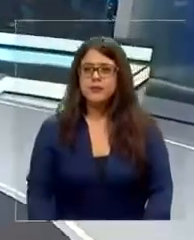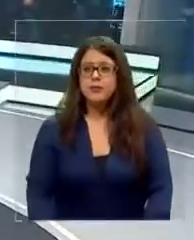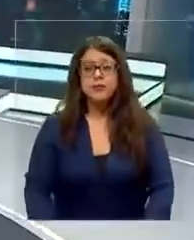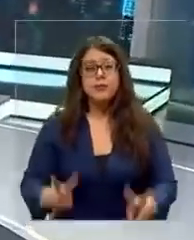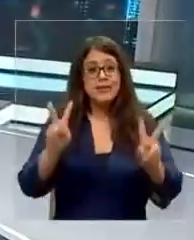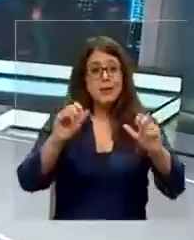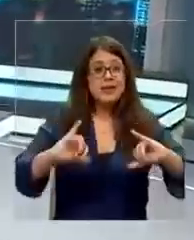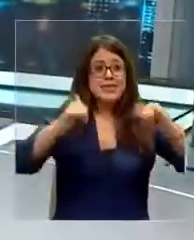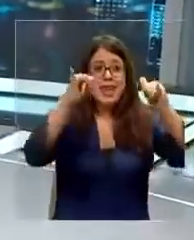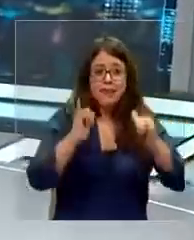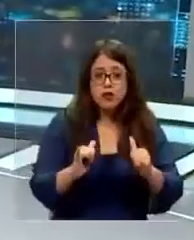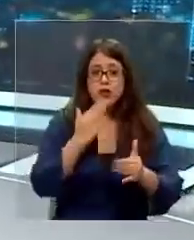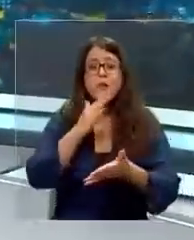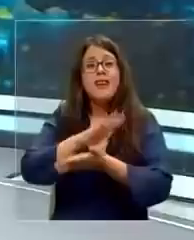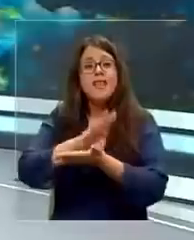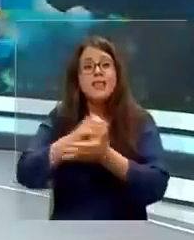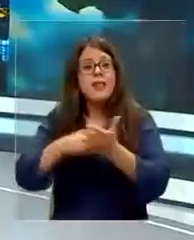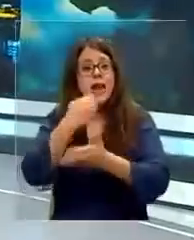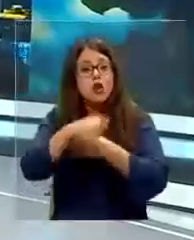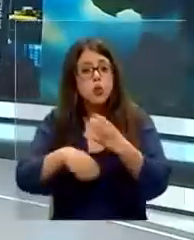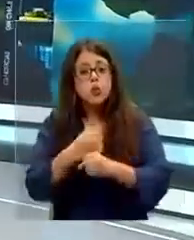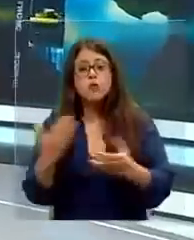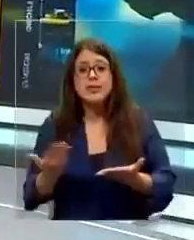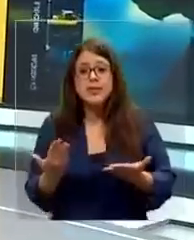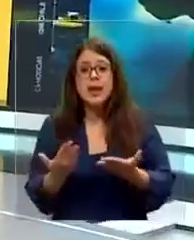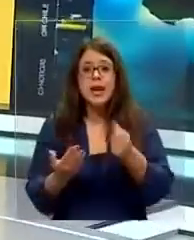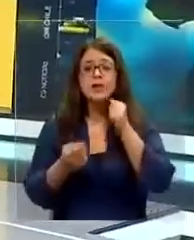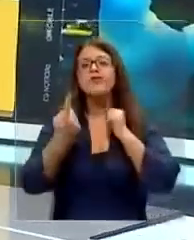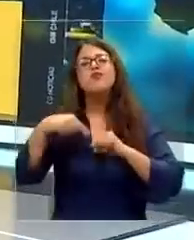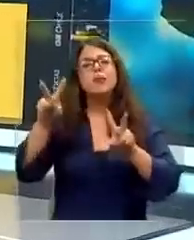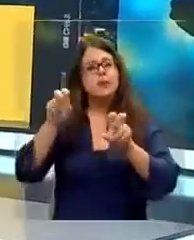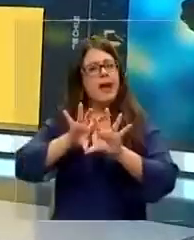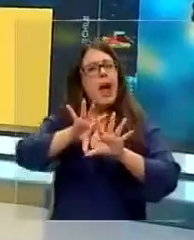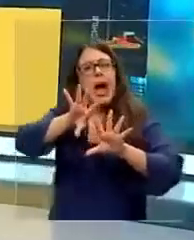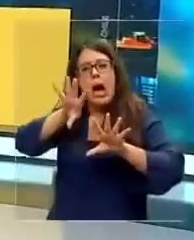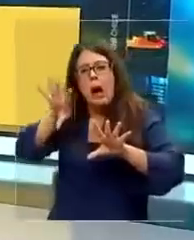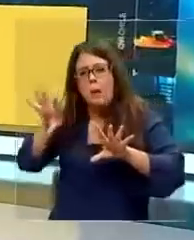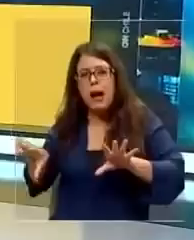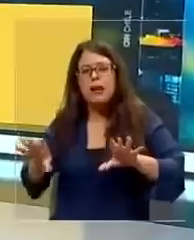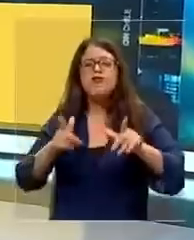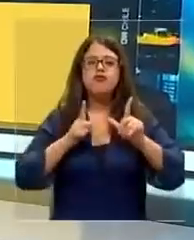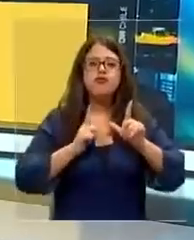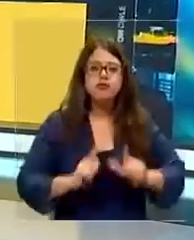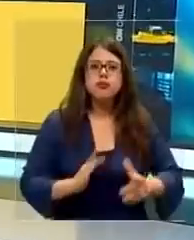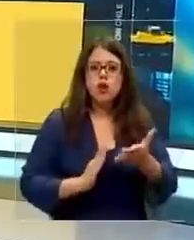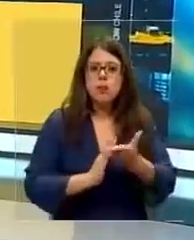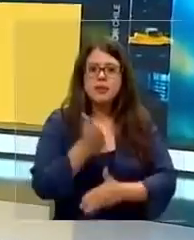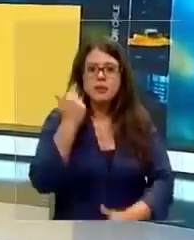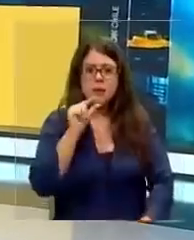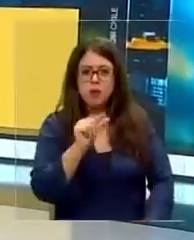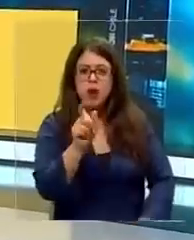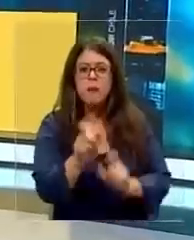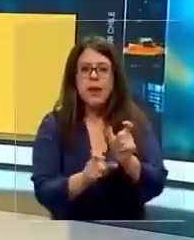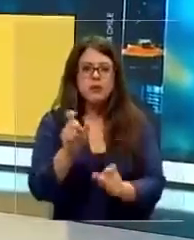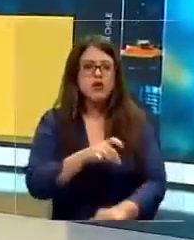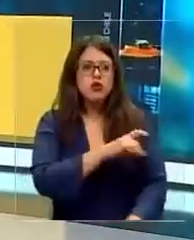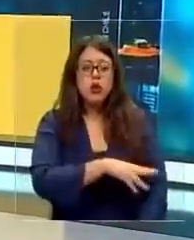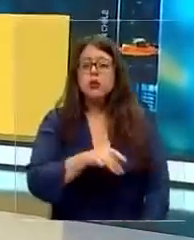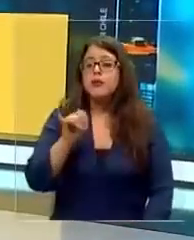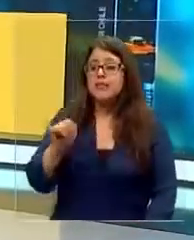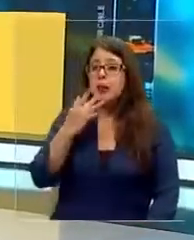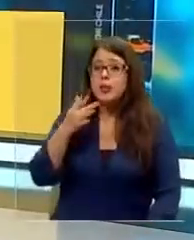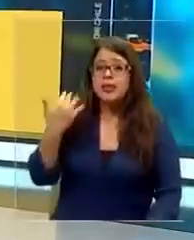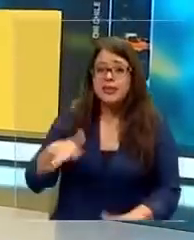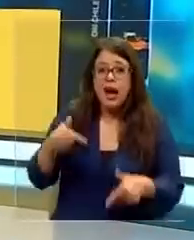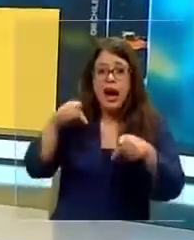Bueno, de las celebraciones, de la fiesta de Año Nuevo, vamos a pasar a otro aspecto totalmente distinto de las vacaciones que están comenzando ahora para muchos chilenos. Claro, porque en lo